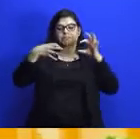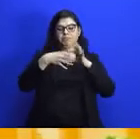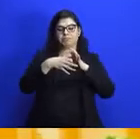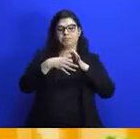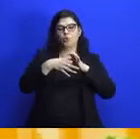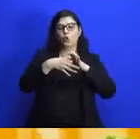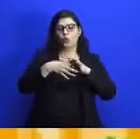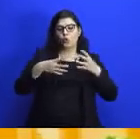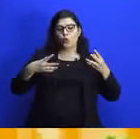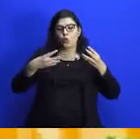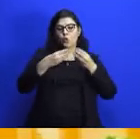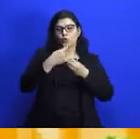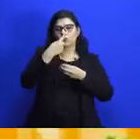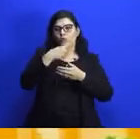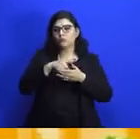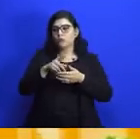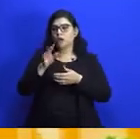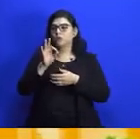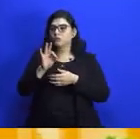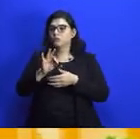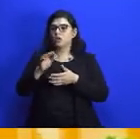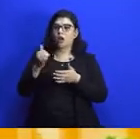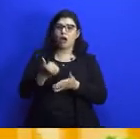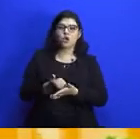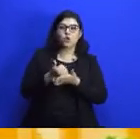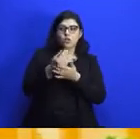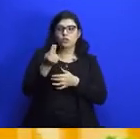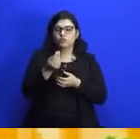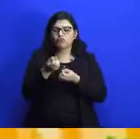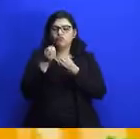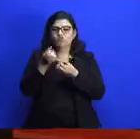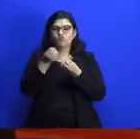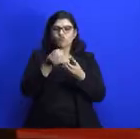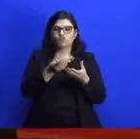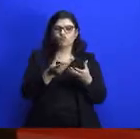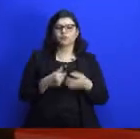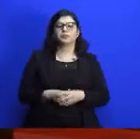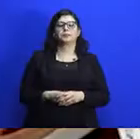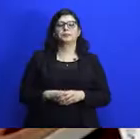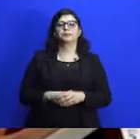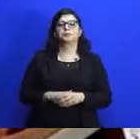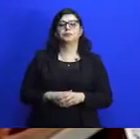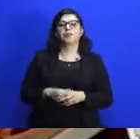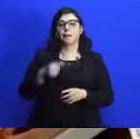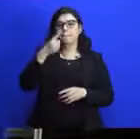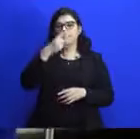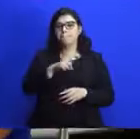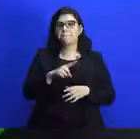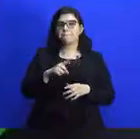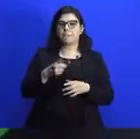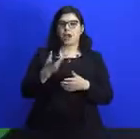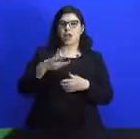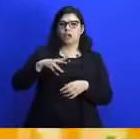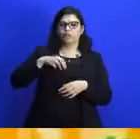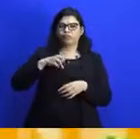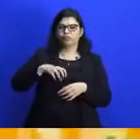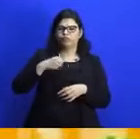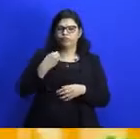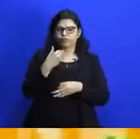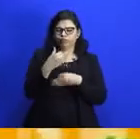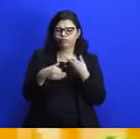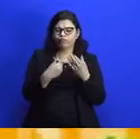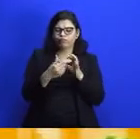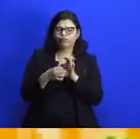ayuda humanitaria en donde se requiere y así multiplicar esfuerzos de la mano de nuestros asociados, asociadas, clientes, socios y,